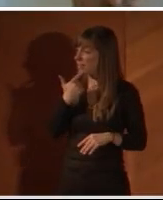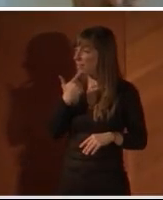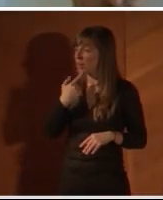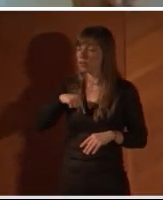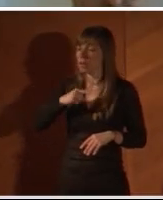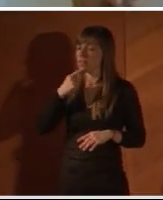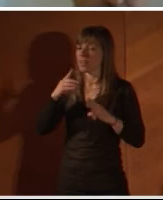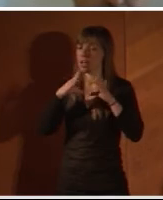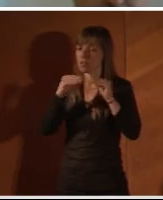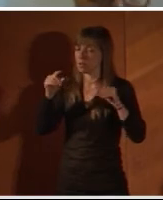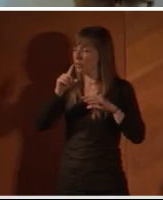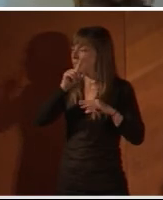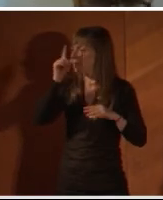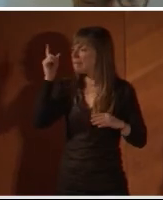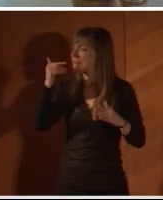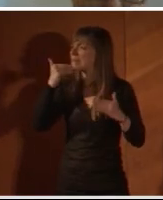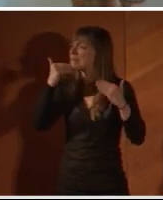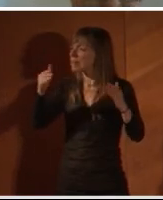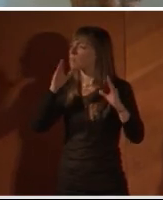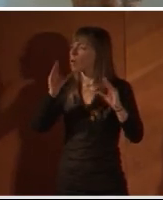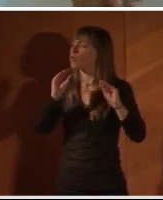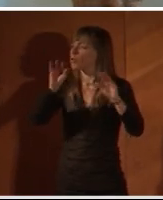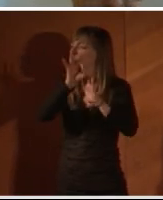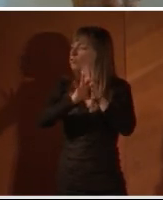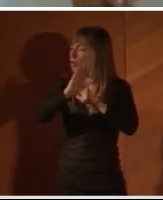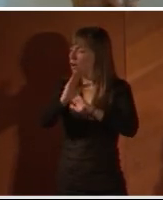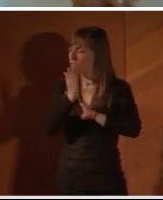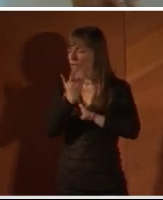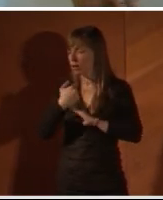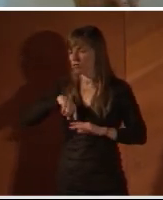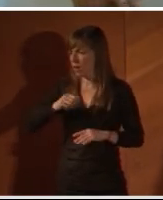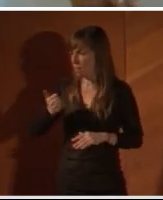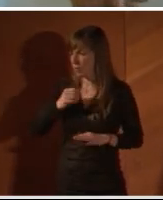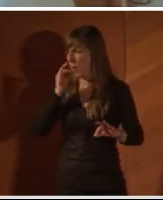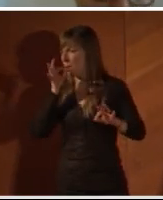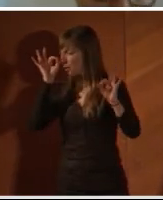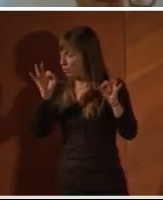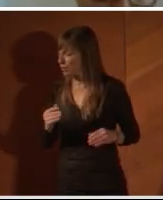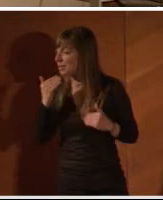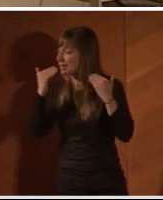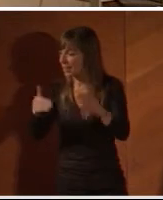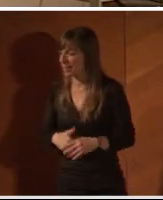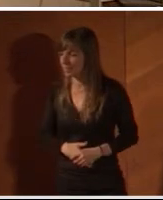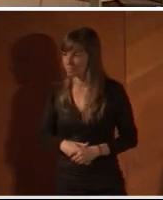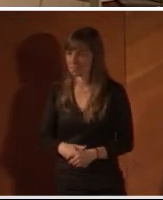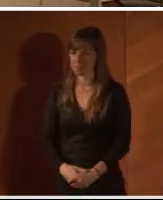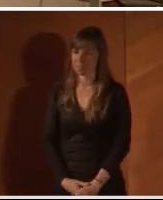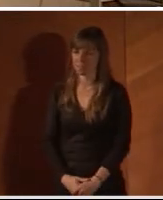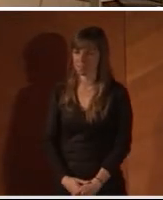mucho al Ayuntamiento de Madrid su generosa oferta de este software, que aprovecharemos convenientemente. Gracias. Muchísimas gracias a